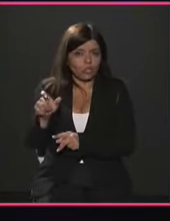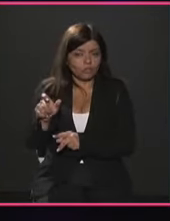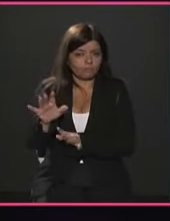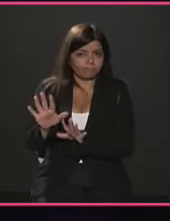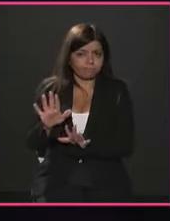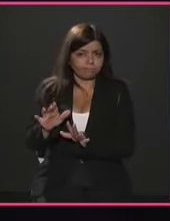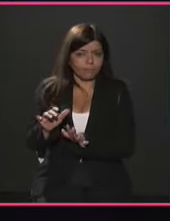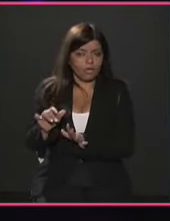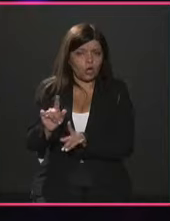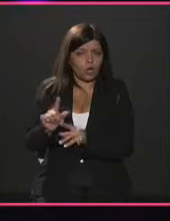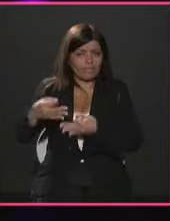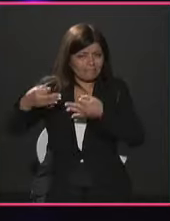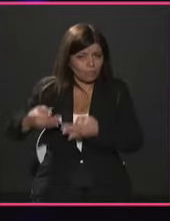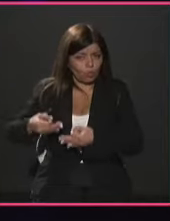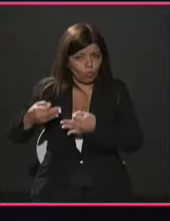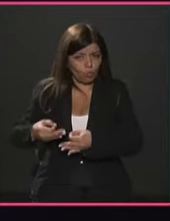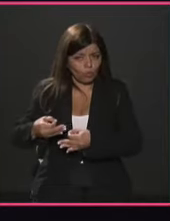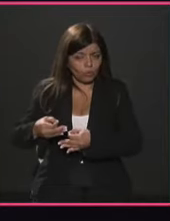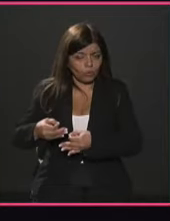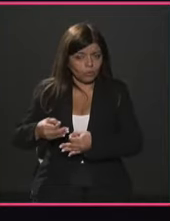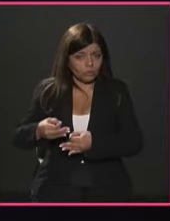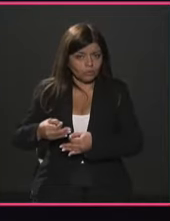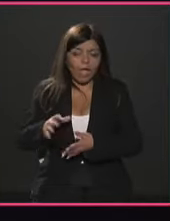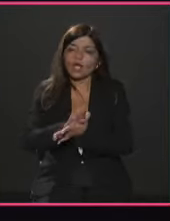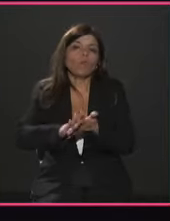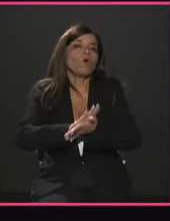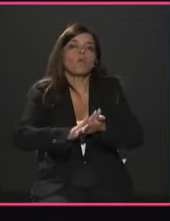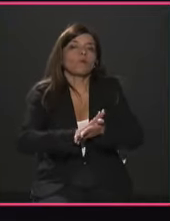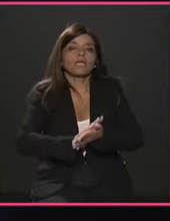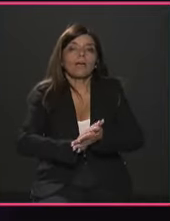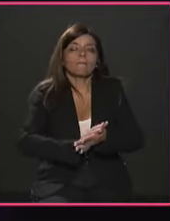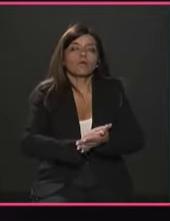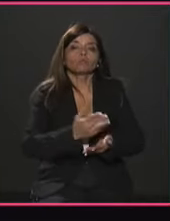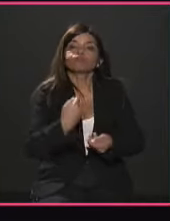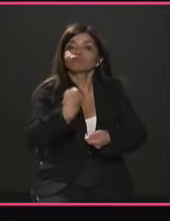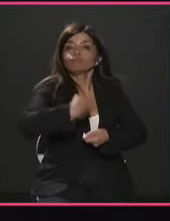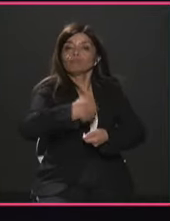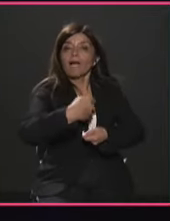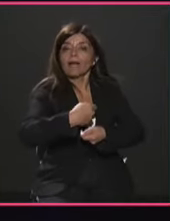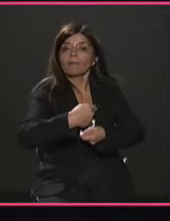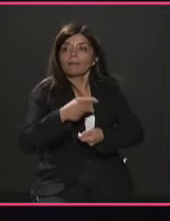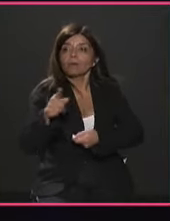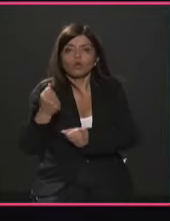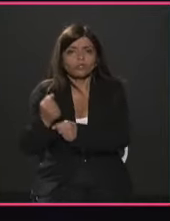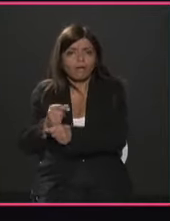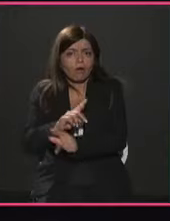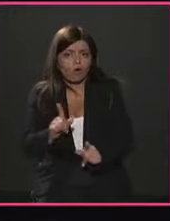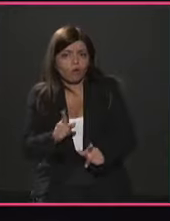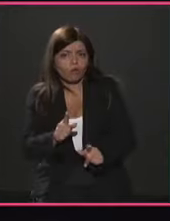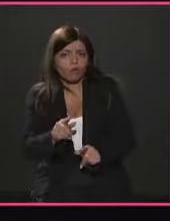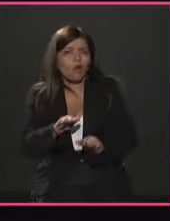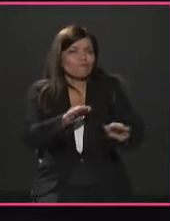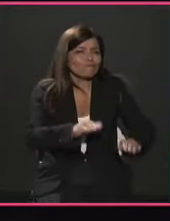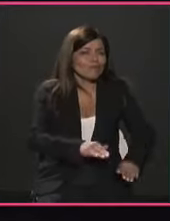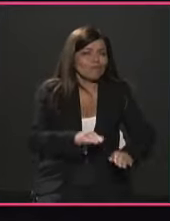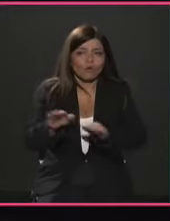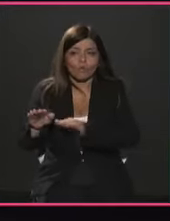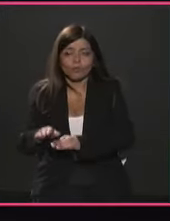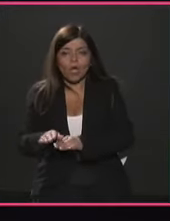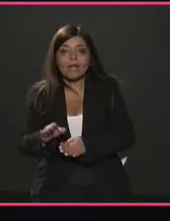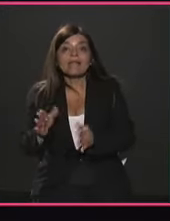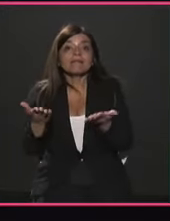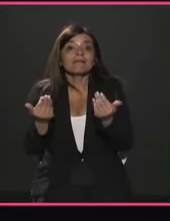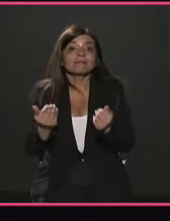cobrarle dinero a alguien por algo que no va a funcionar eso no es ético necesitamos entidades regulatorias que se